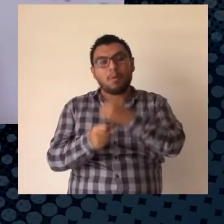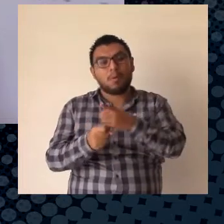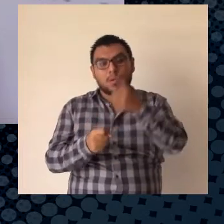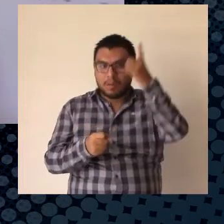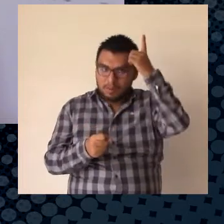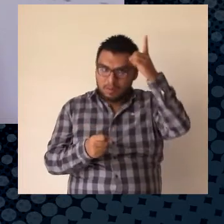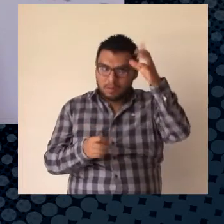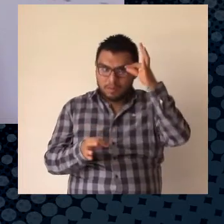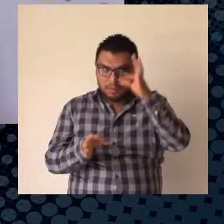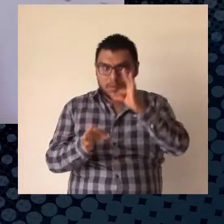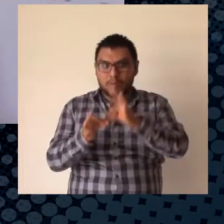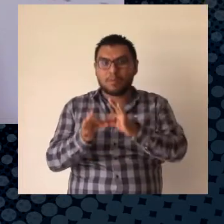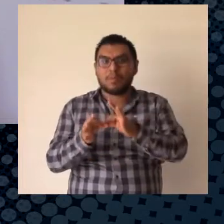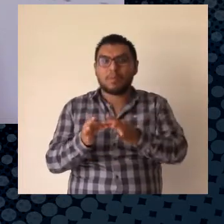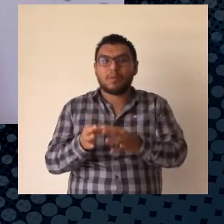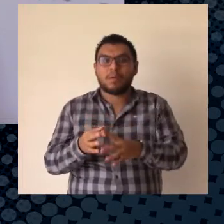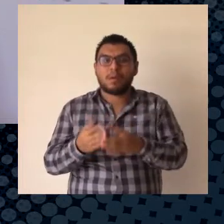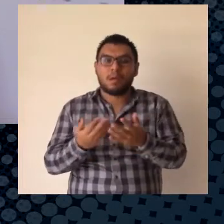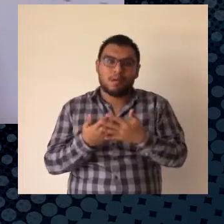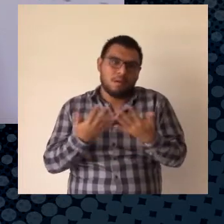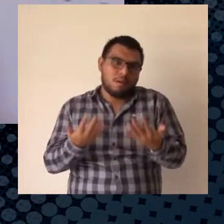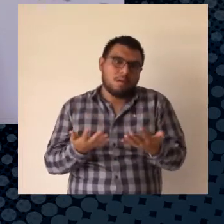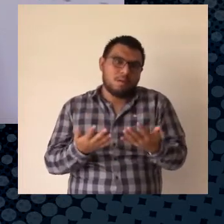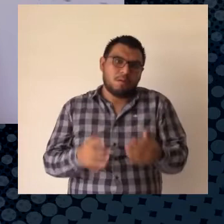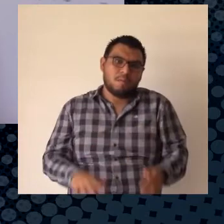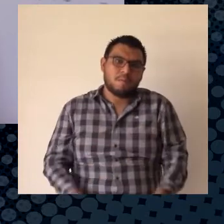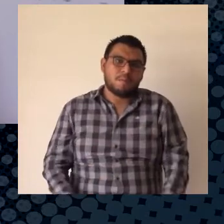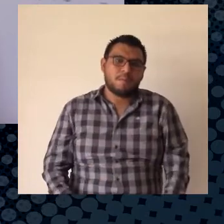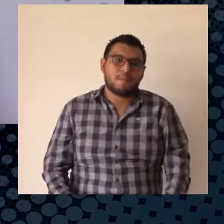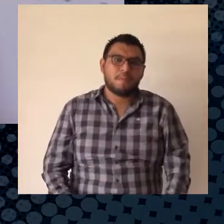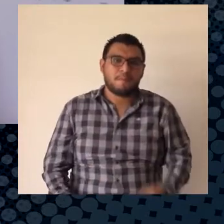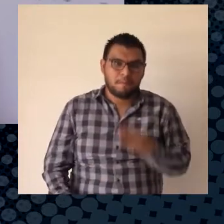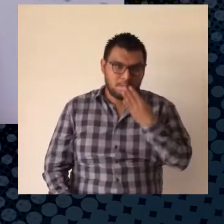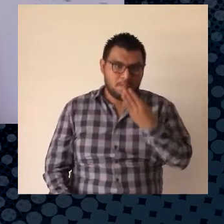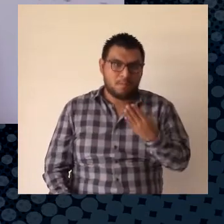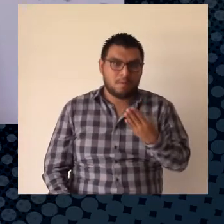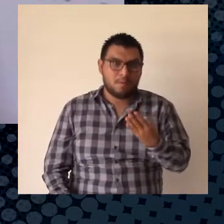se cumpliera en su vida. Bien.